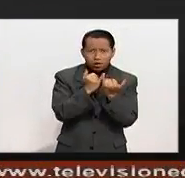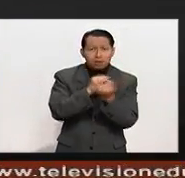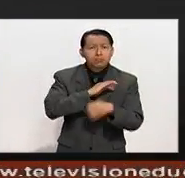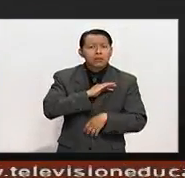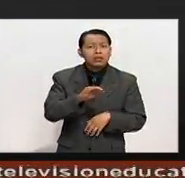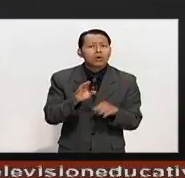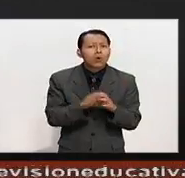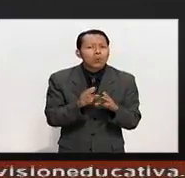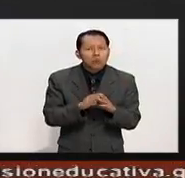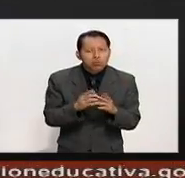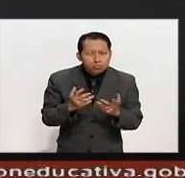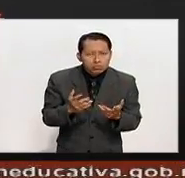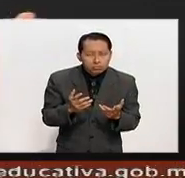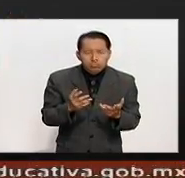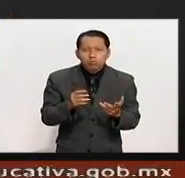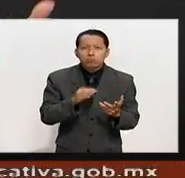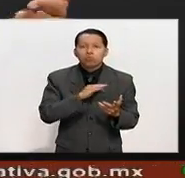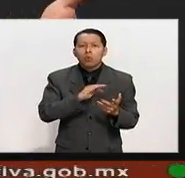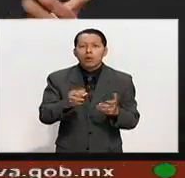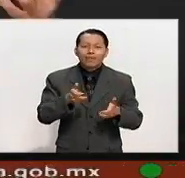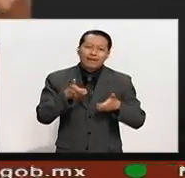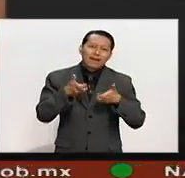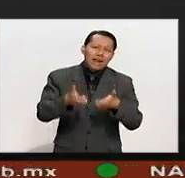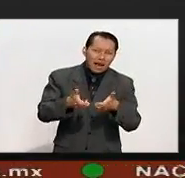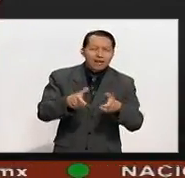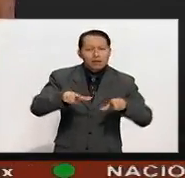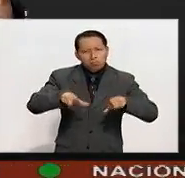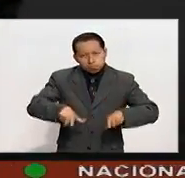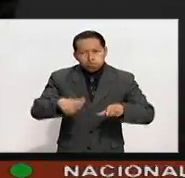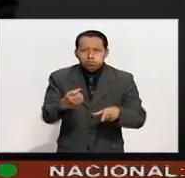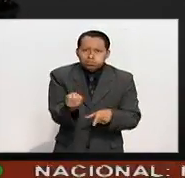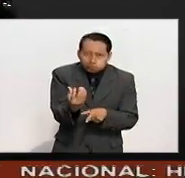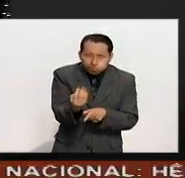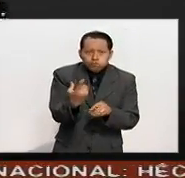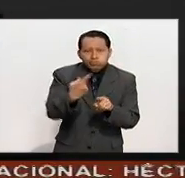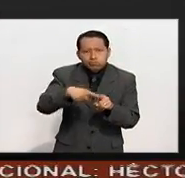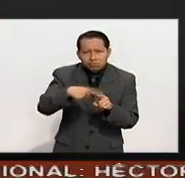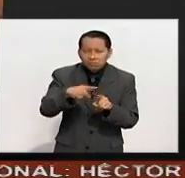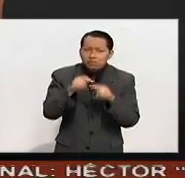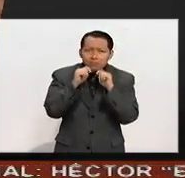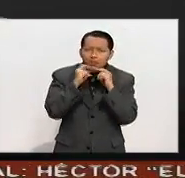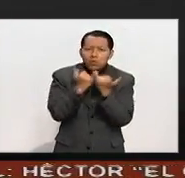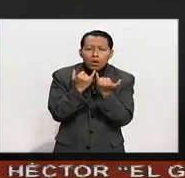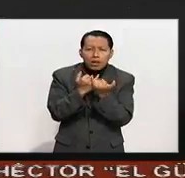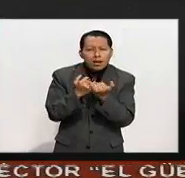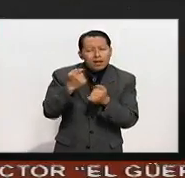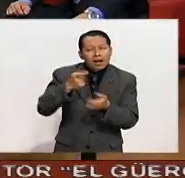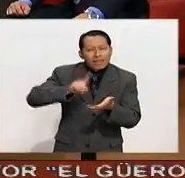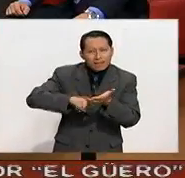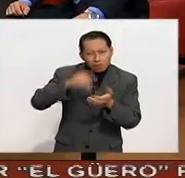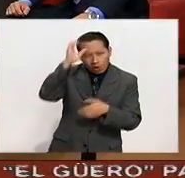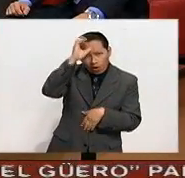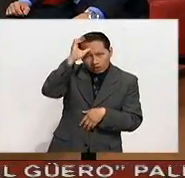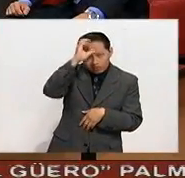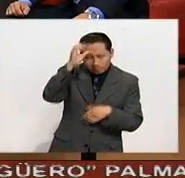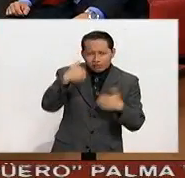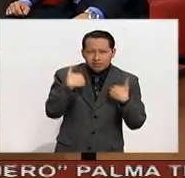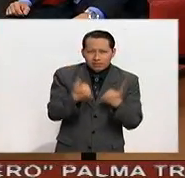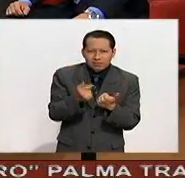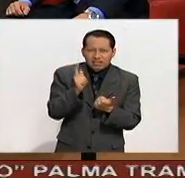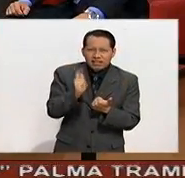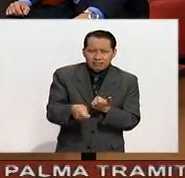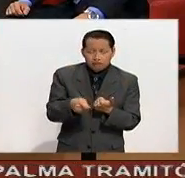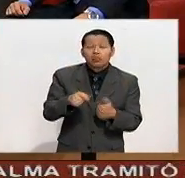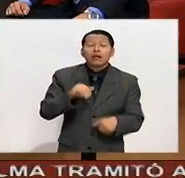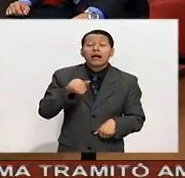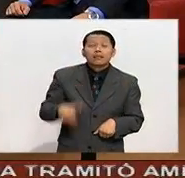como en las calles y todo, la conciencia de lo que estoy haciendo y hacerme presente para evitar mi